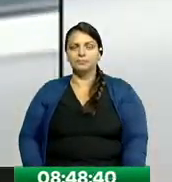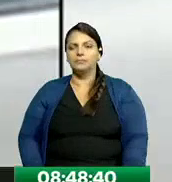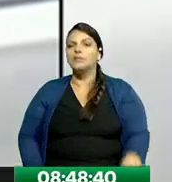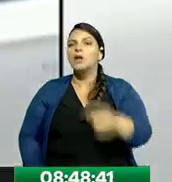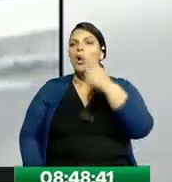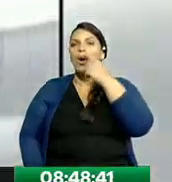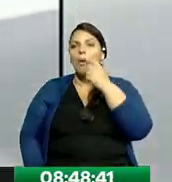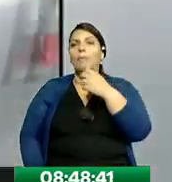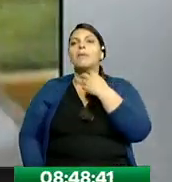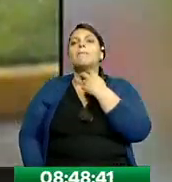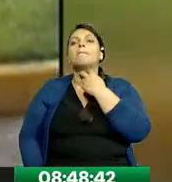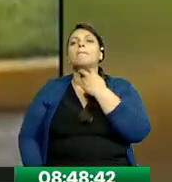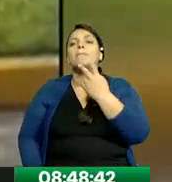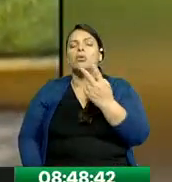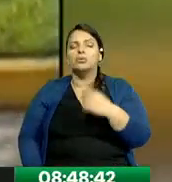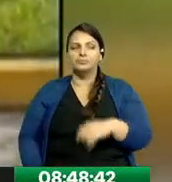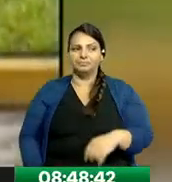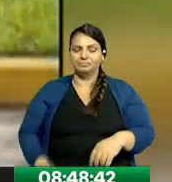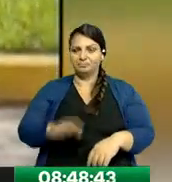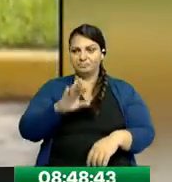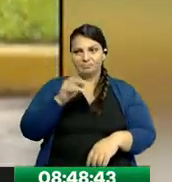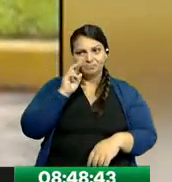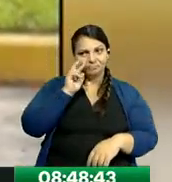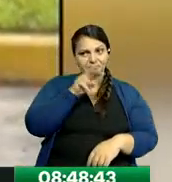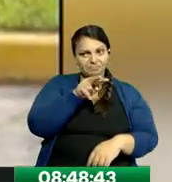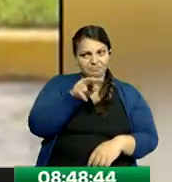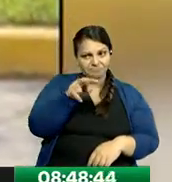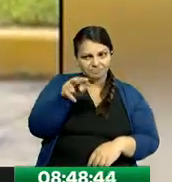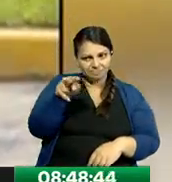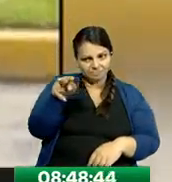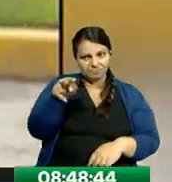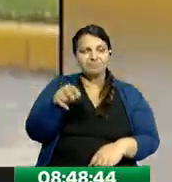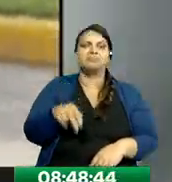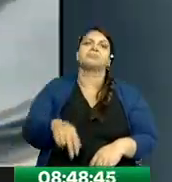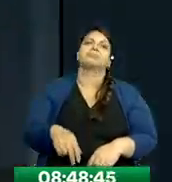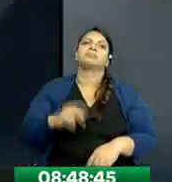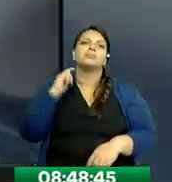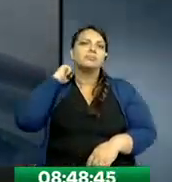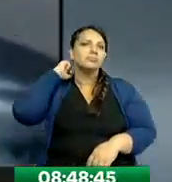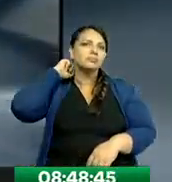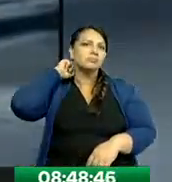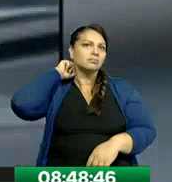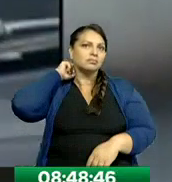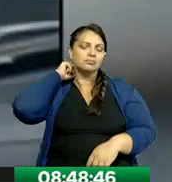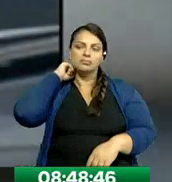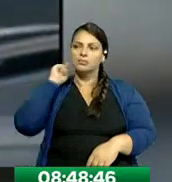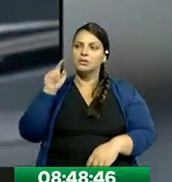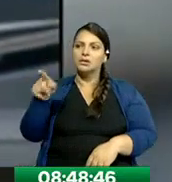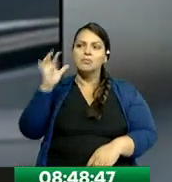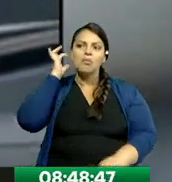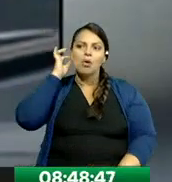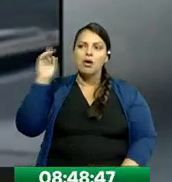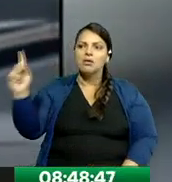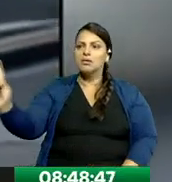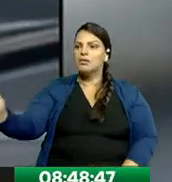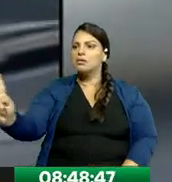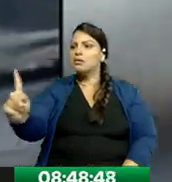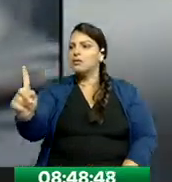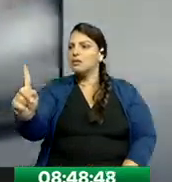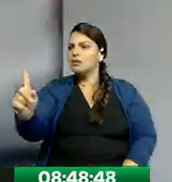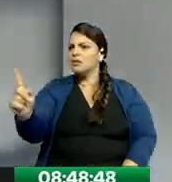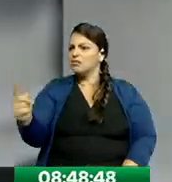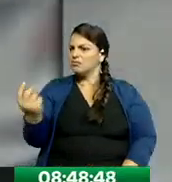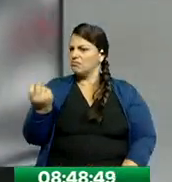Desde que vive en una ciudadela cerrada, la señora de la casa, el humilde,